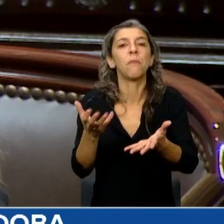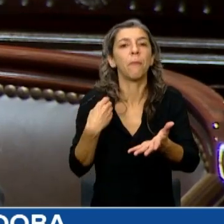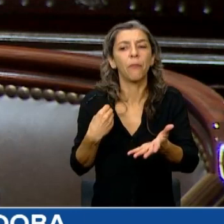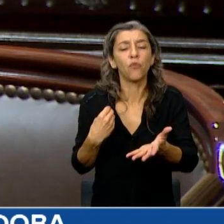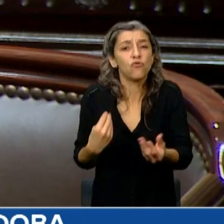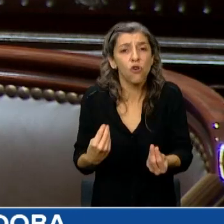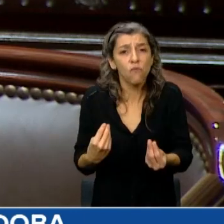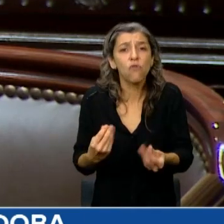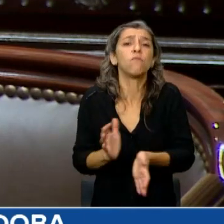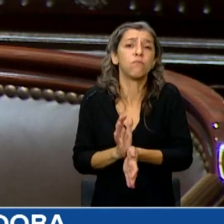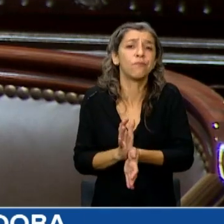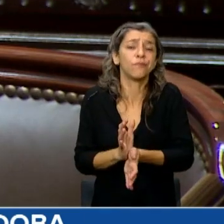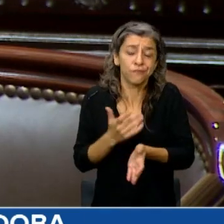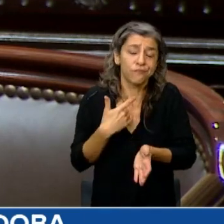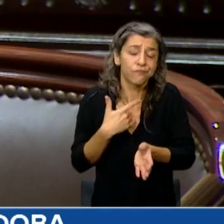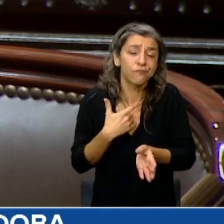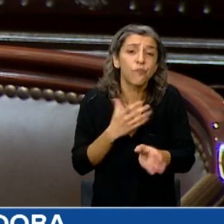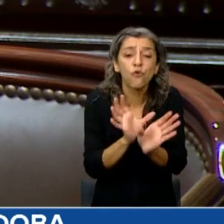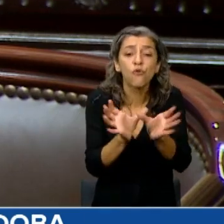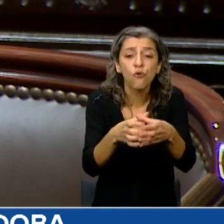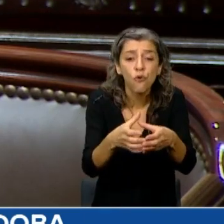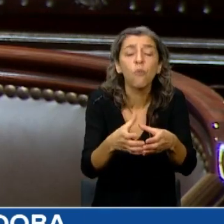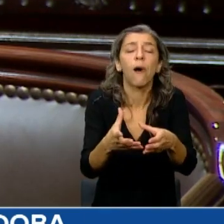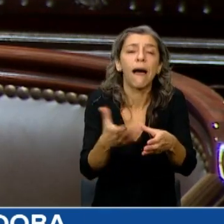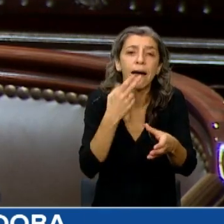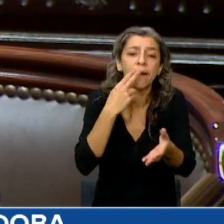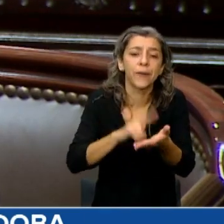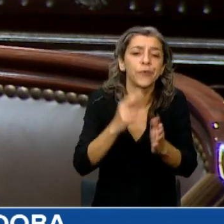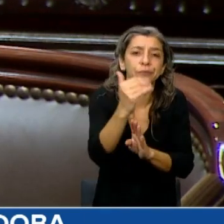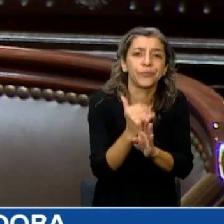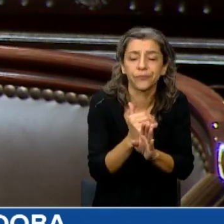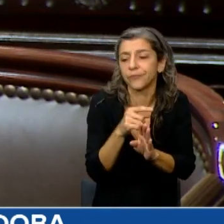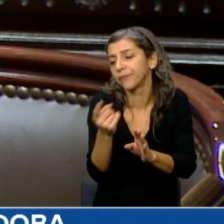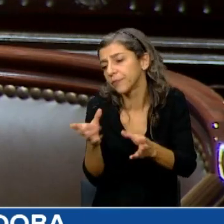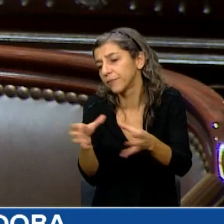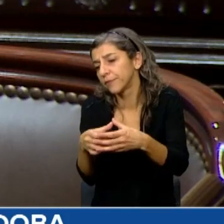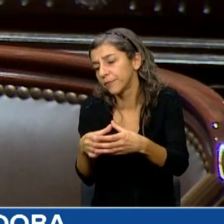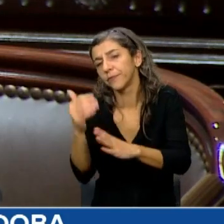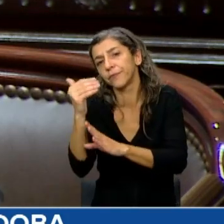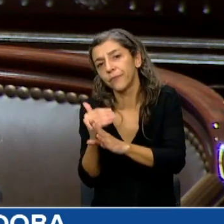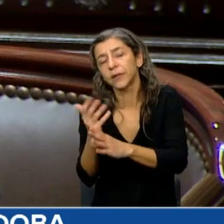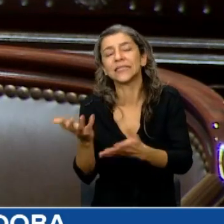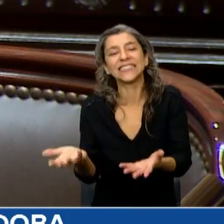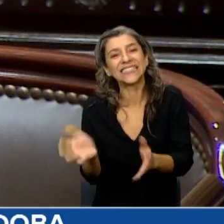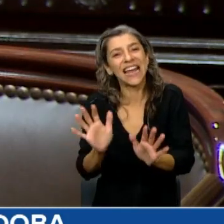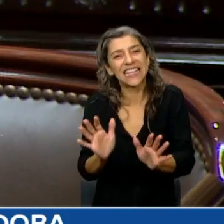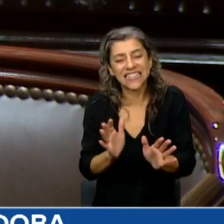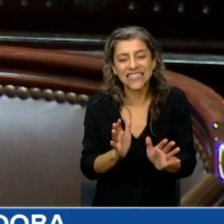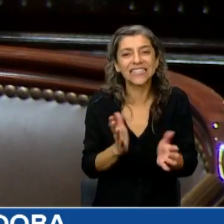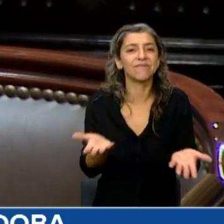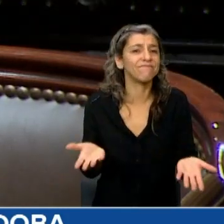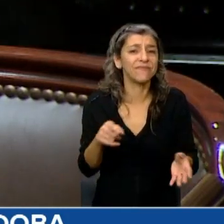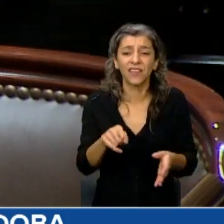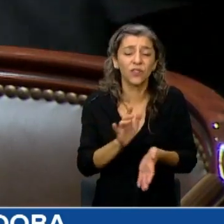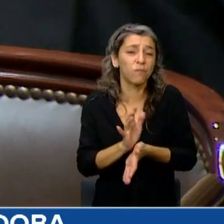justamente reduciéndole estas presiones tributarias. Esto es el fiel reflejo de que los impuestos son